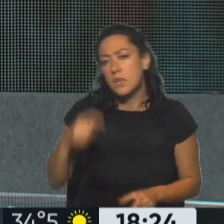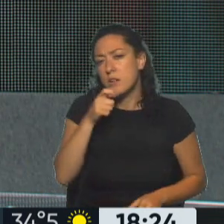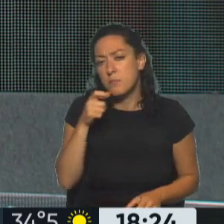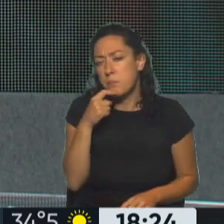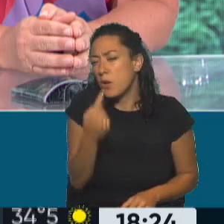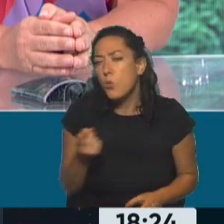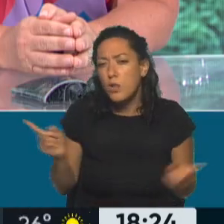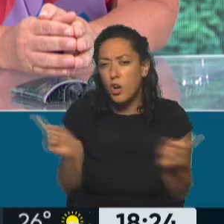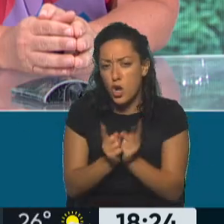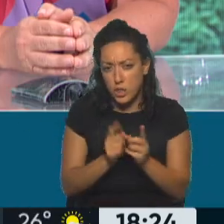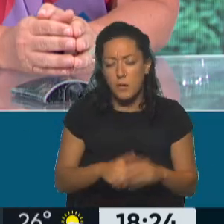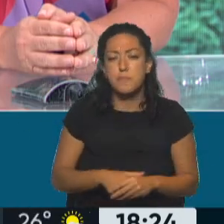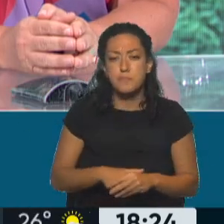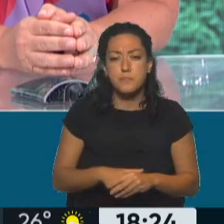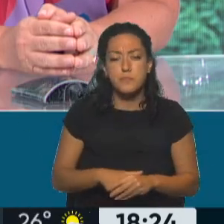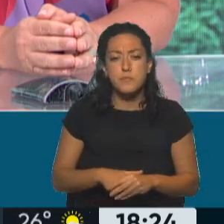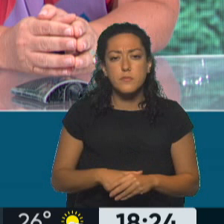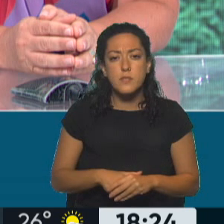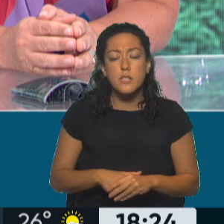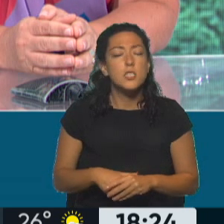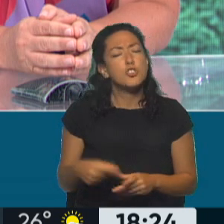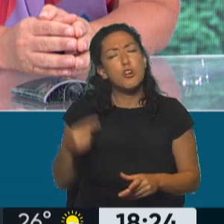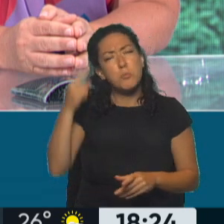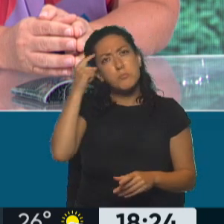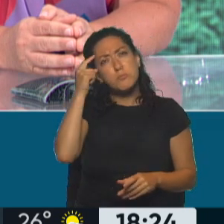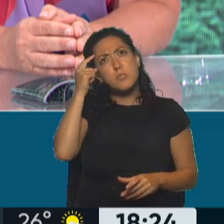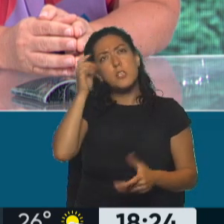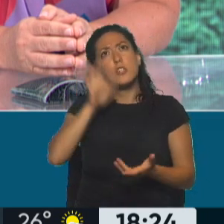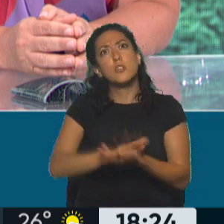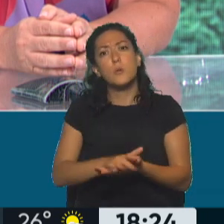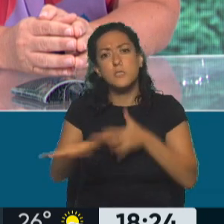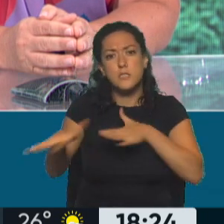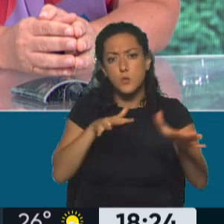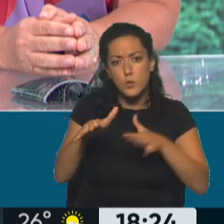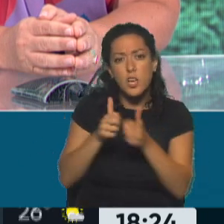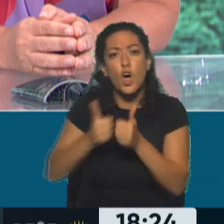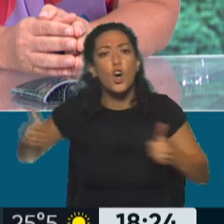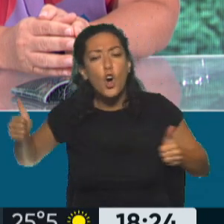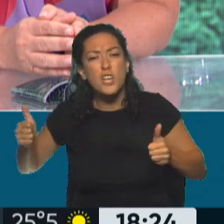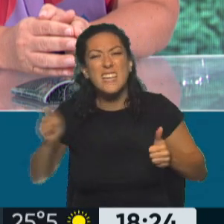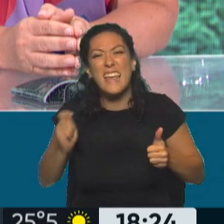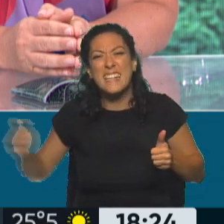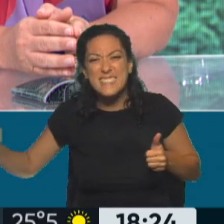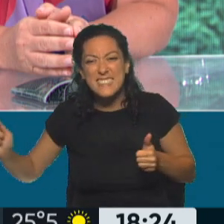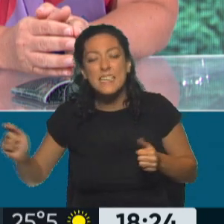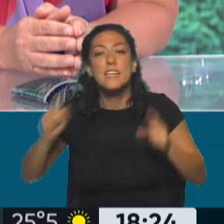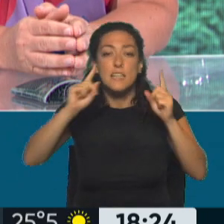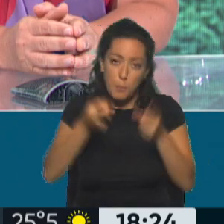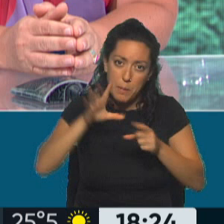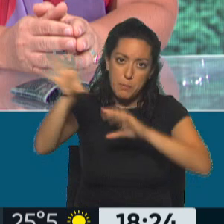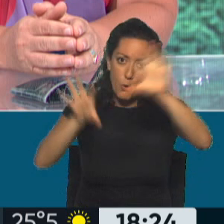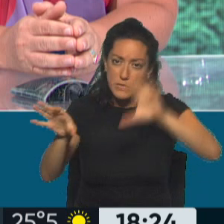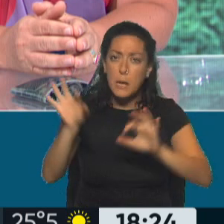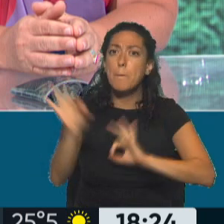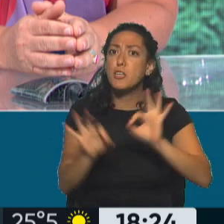permite. No, se me ocurría pensar brevemente, la cuestión de fondo es cómo se compone la Corte y las provincias incluso han presentado un